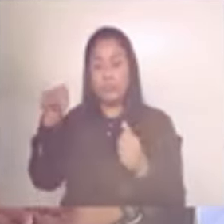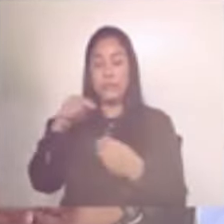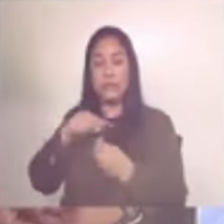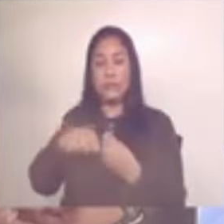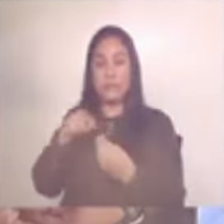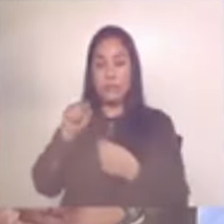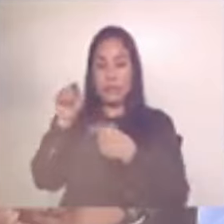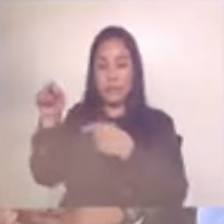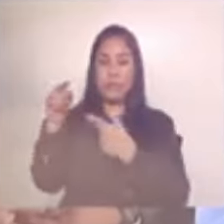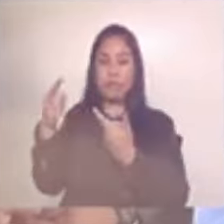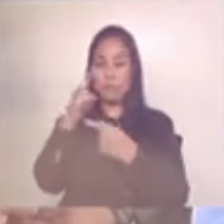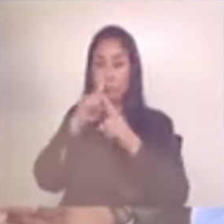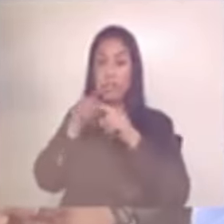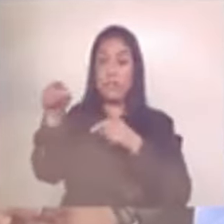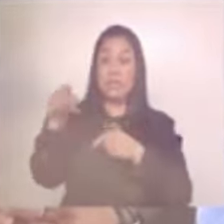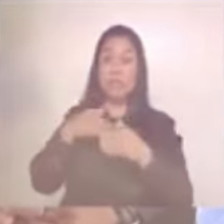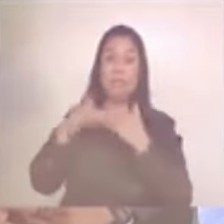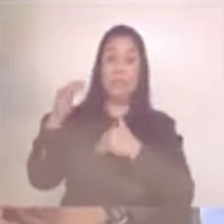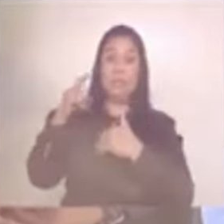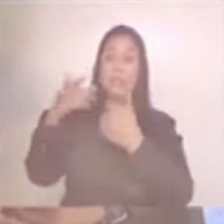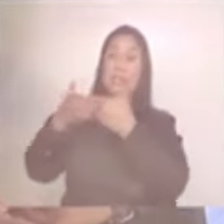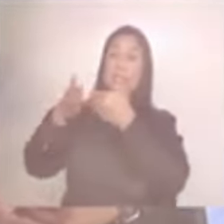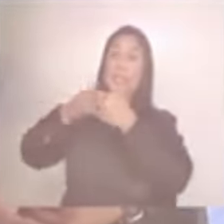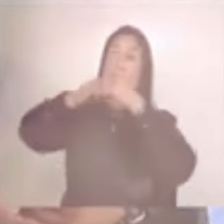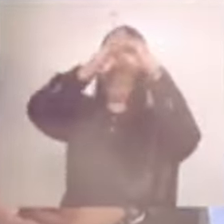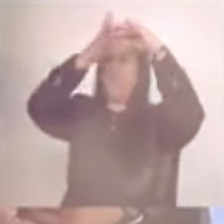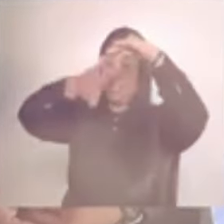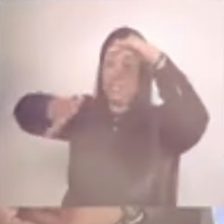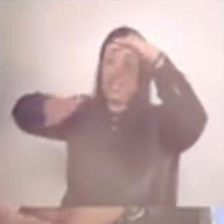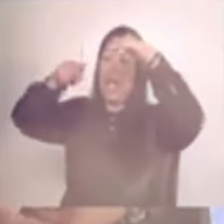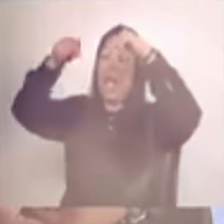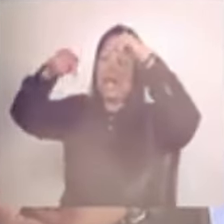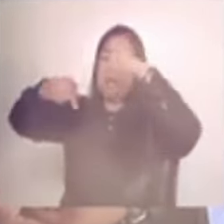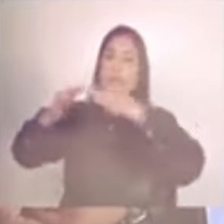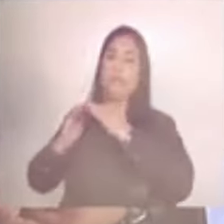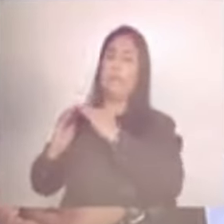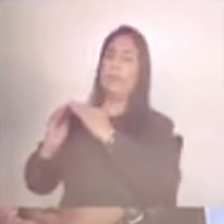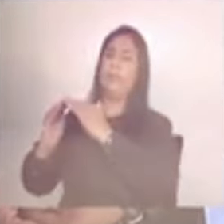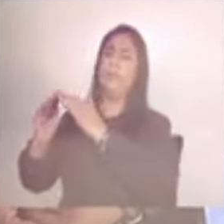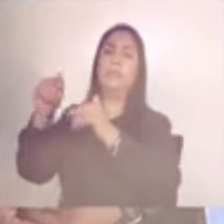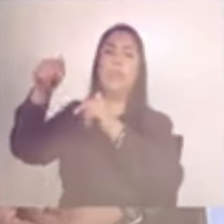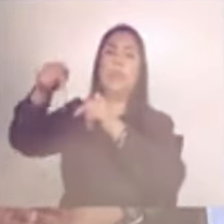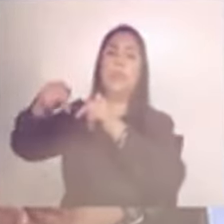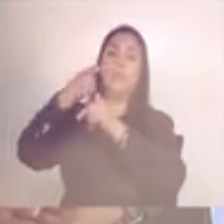familias, sobre todo las que están al pie del cerro, que son las que están en el riesgo inminente de una manera